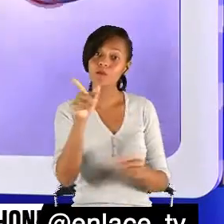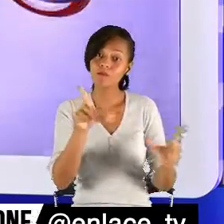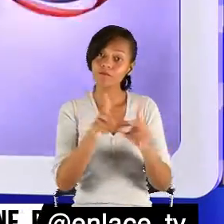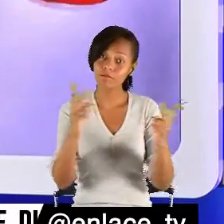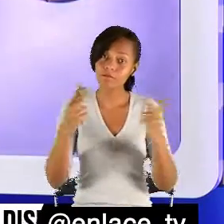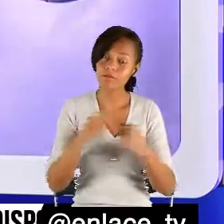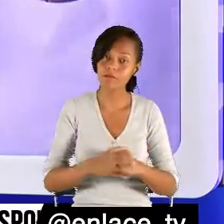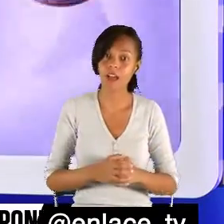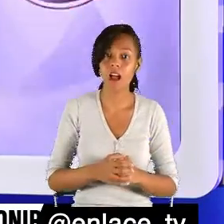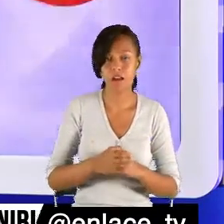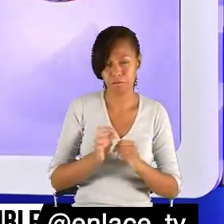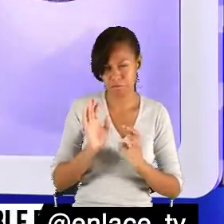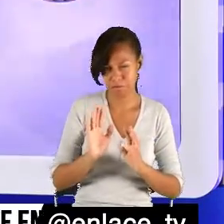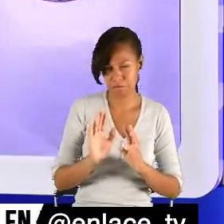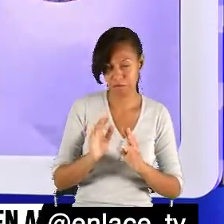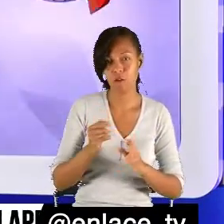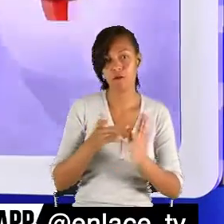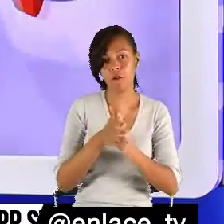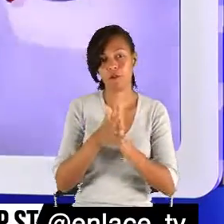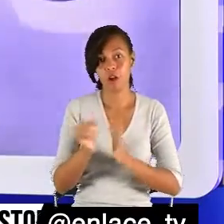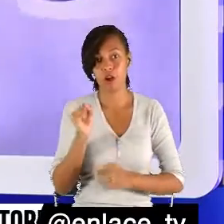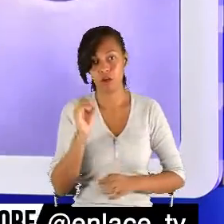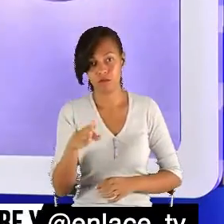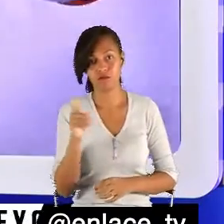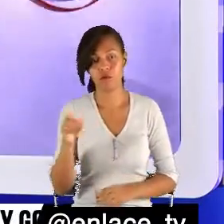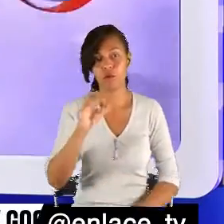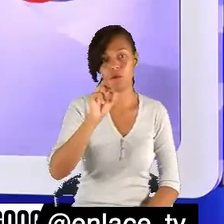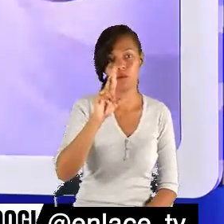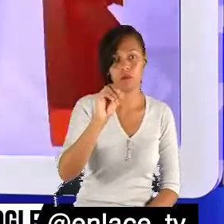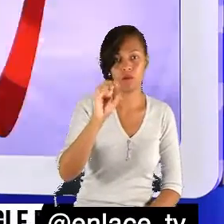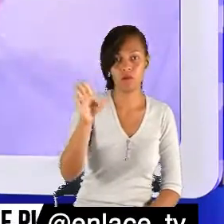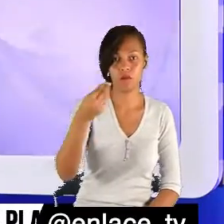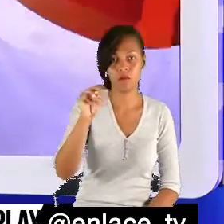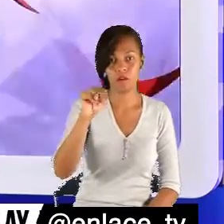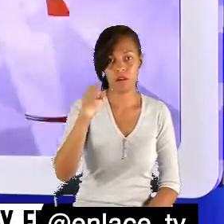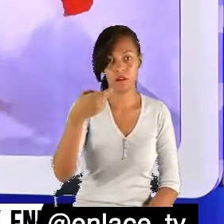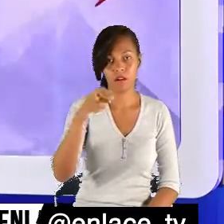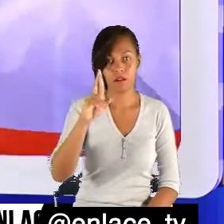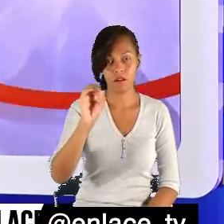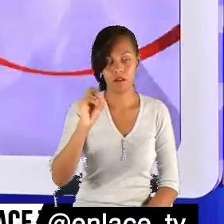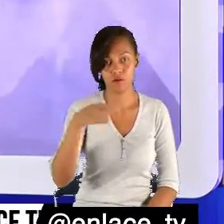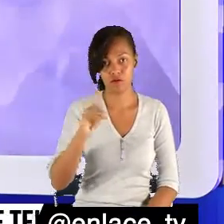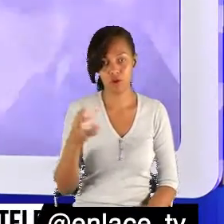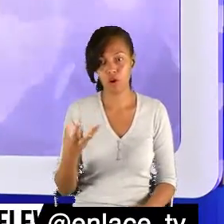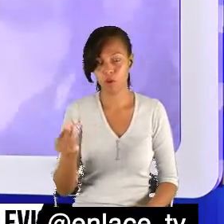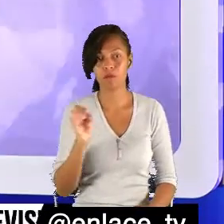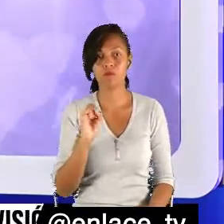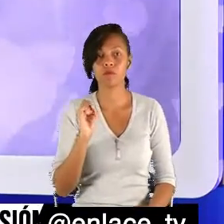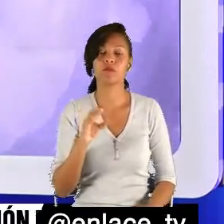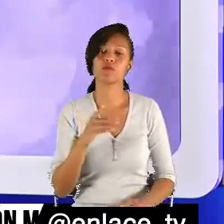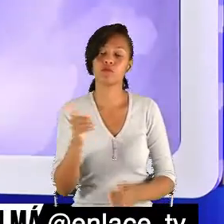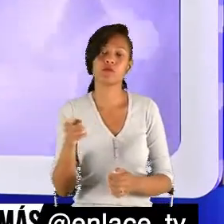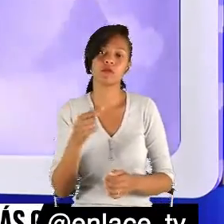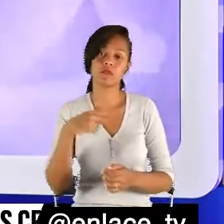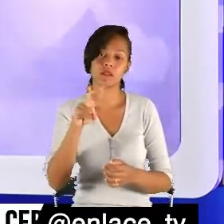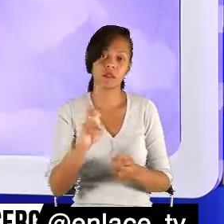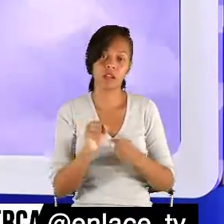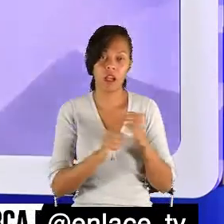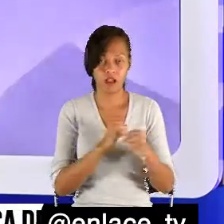minutos hablaremos del club de oro negro que disputa en la categoría sub-17 y sub-19 el campeonato nacional